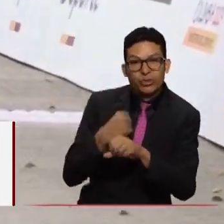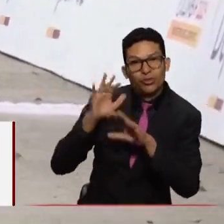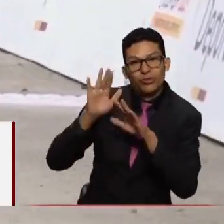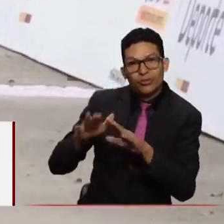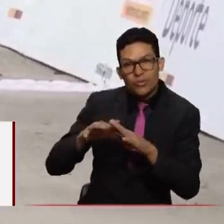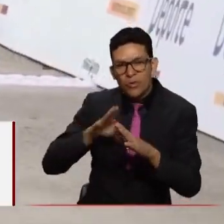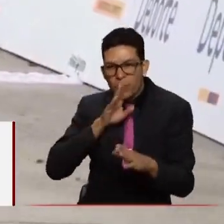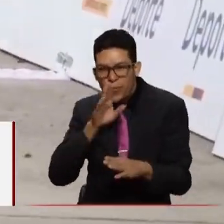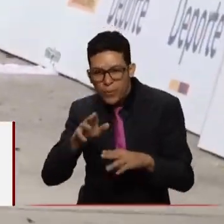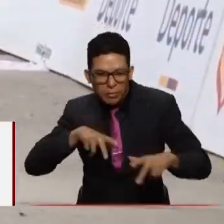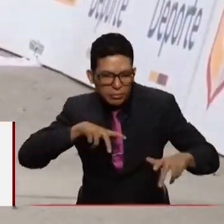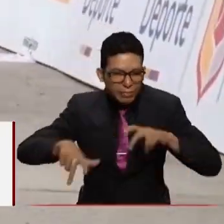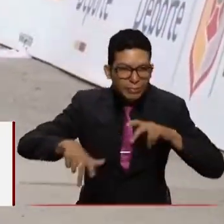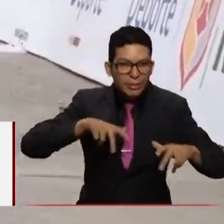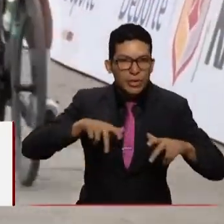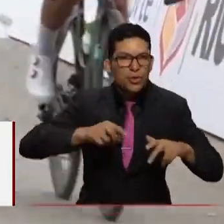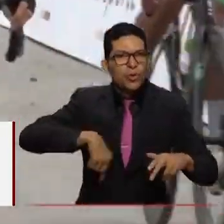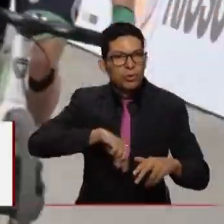sprinters, nosotros